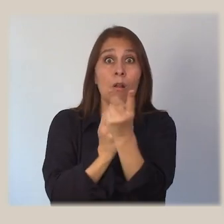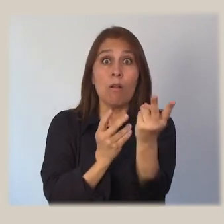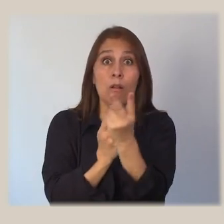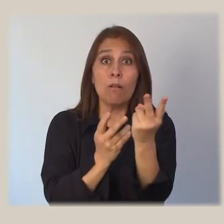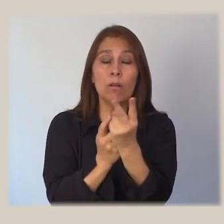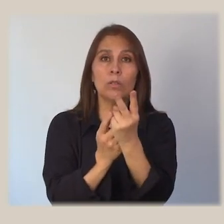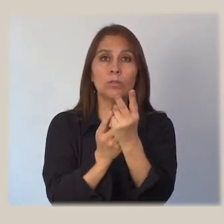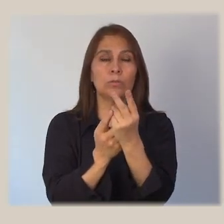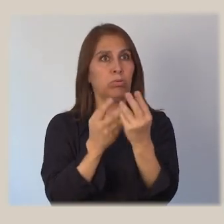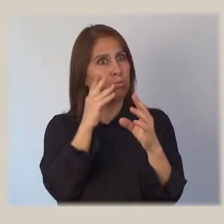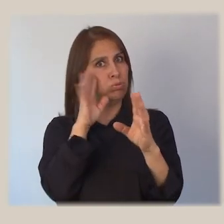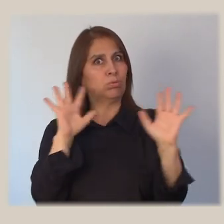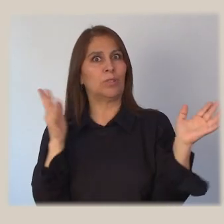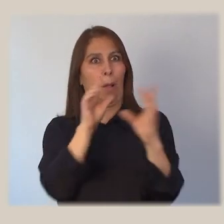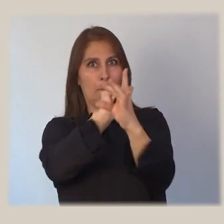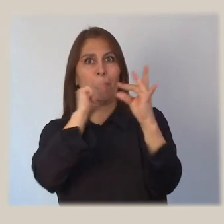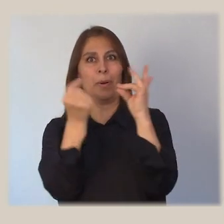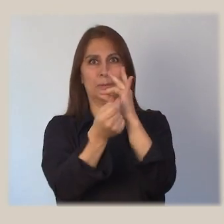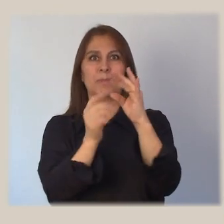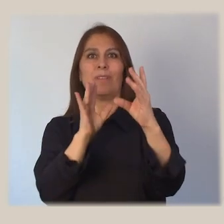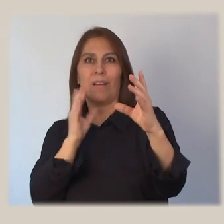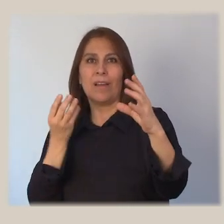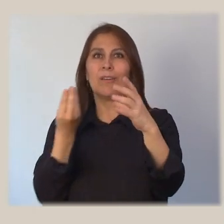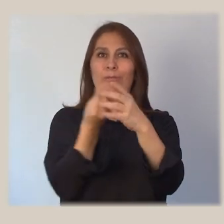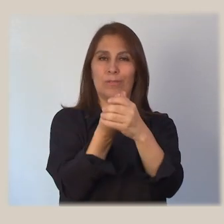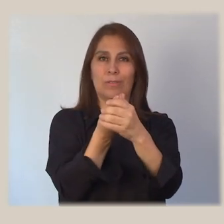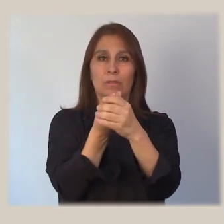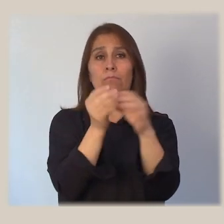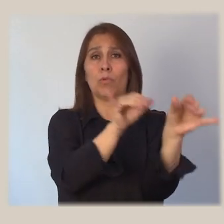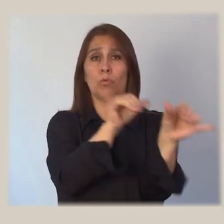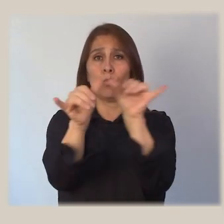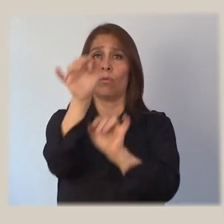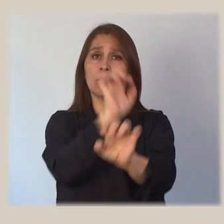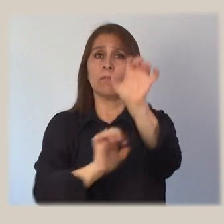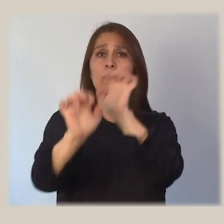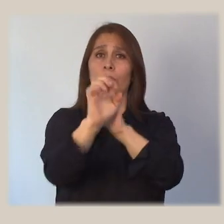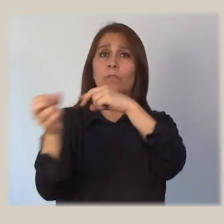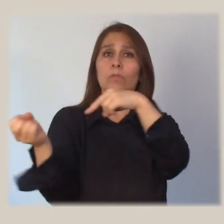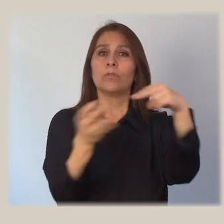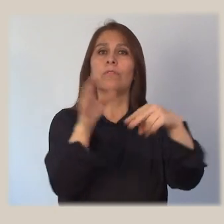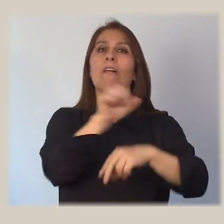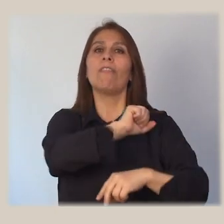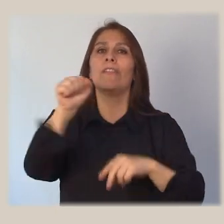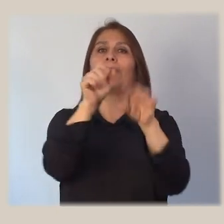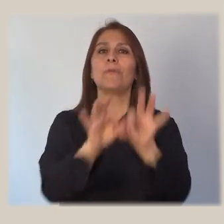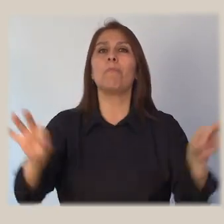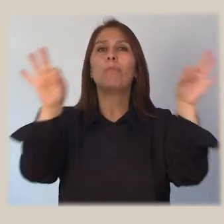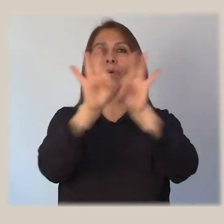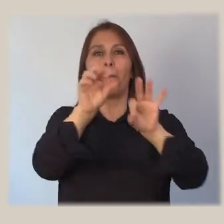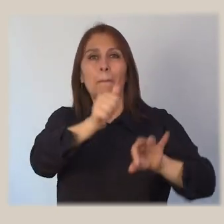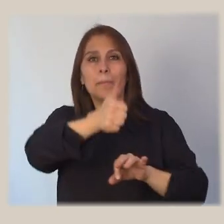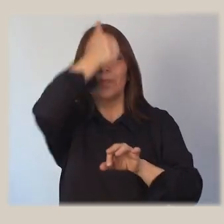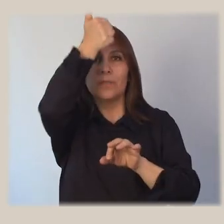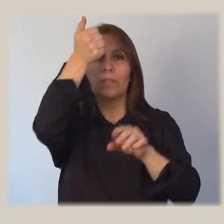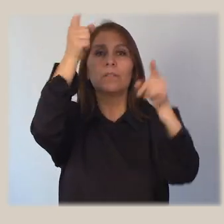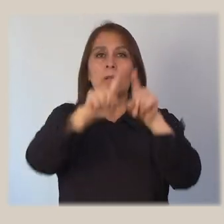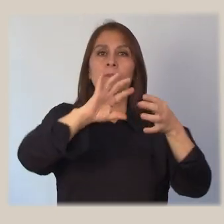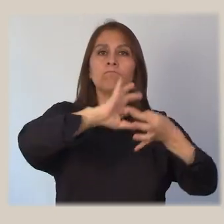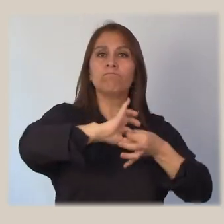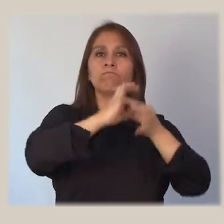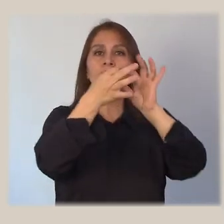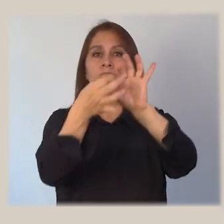se destacan por la perspectiva inclusiva, en coherencia con la defensa de la educación como derecho fundamental y